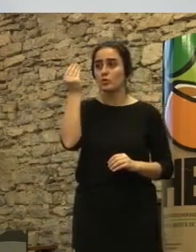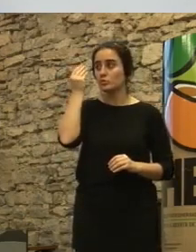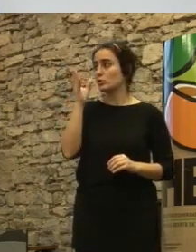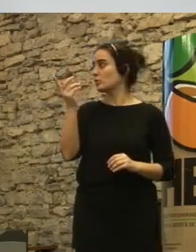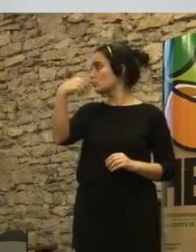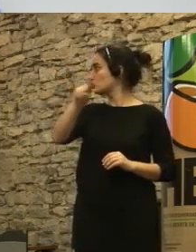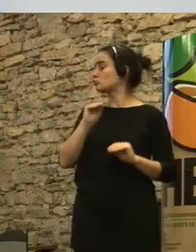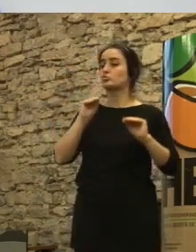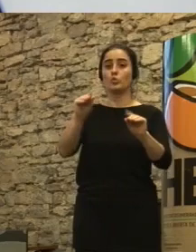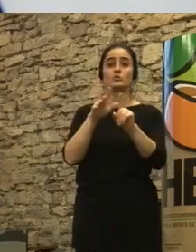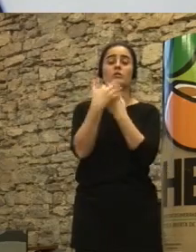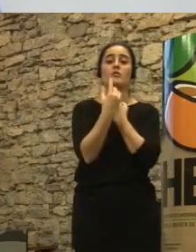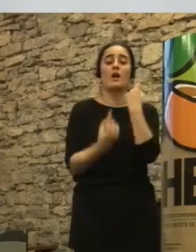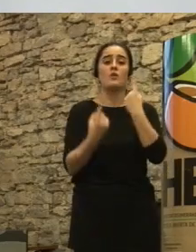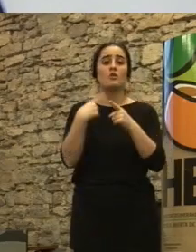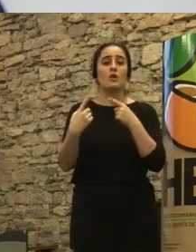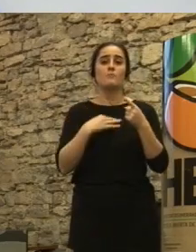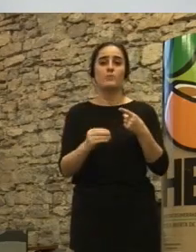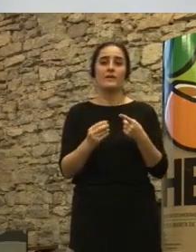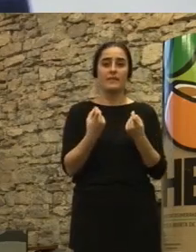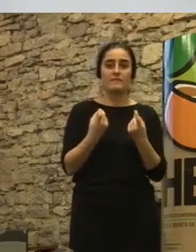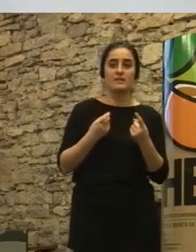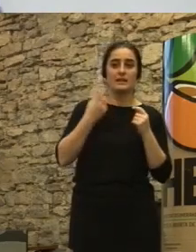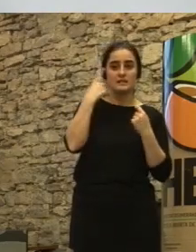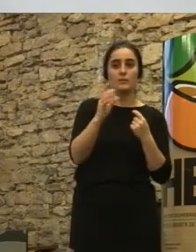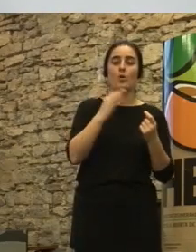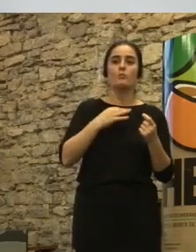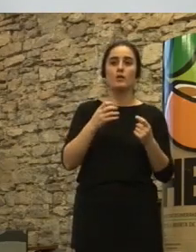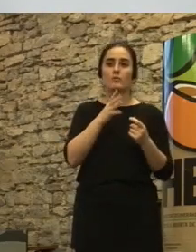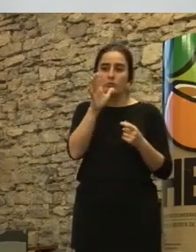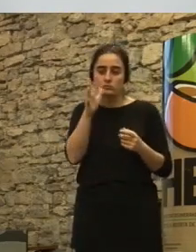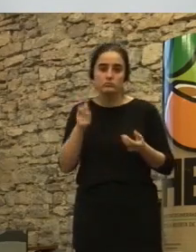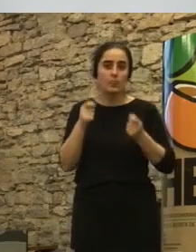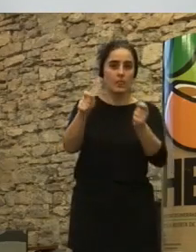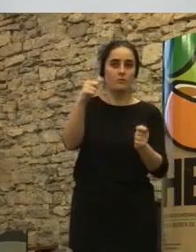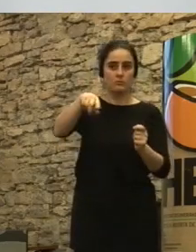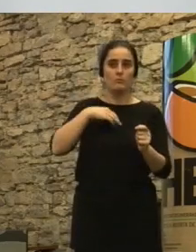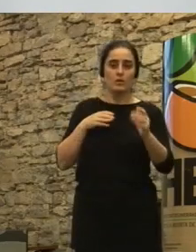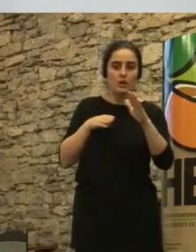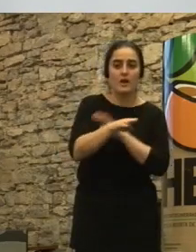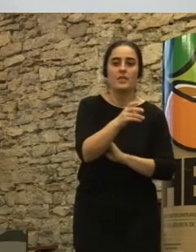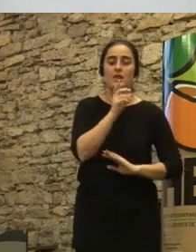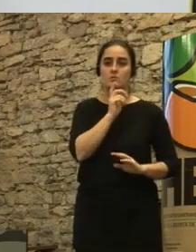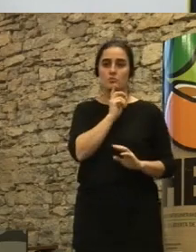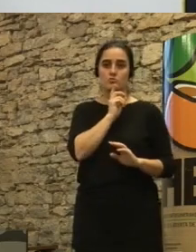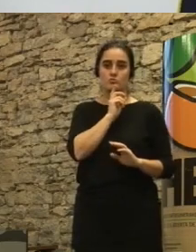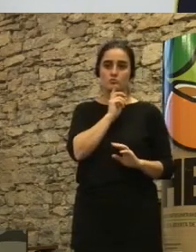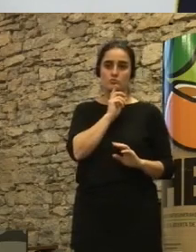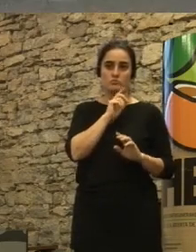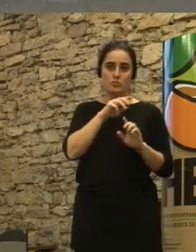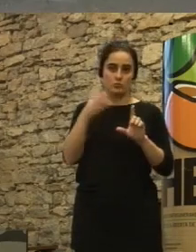caso hay algunas cosas que necesitarían saber o que les ayudarían o que les darían cierta fuerza, ciertos argumentos y que van a poder acceder a ello mediante la ley de